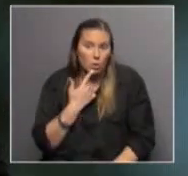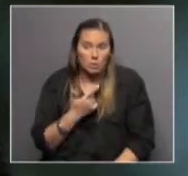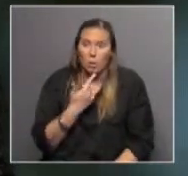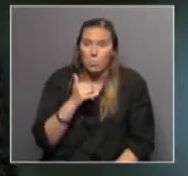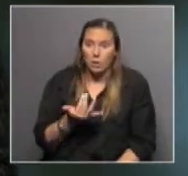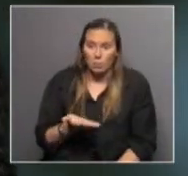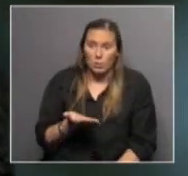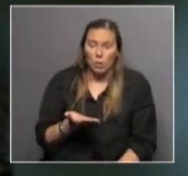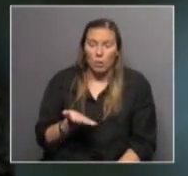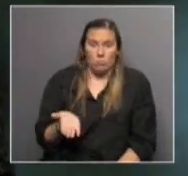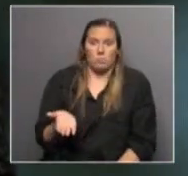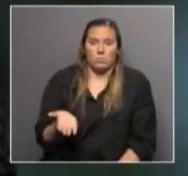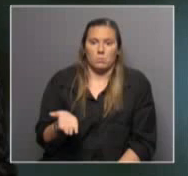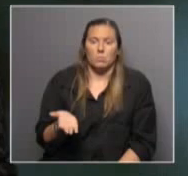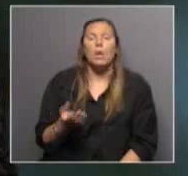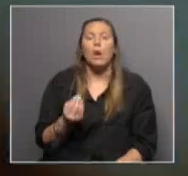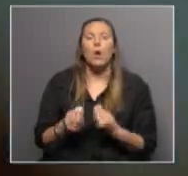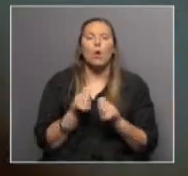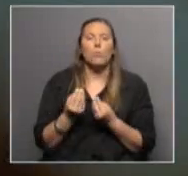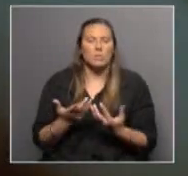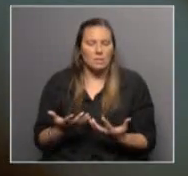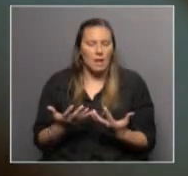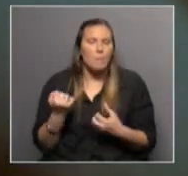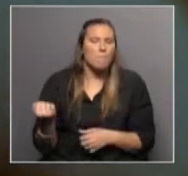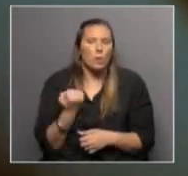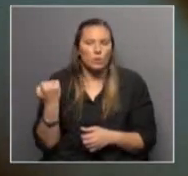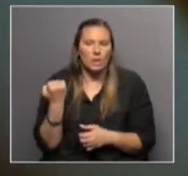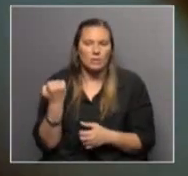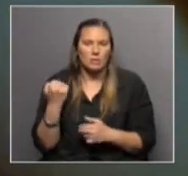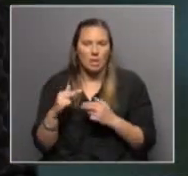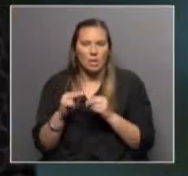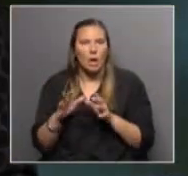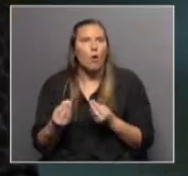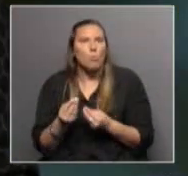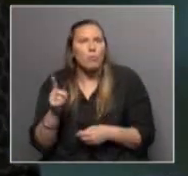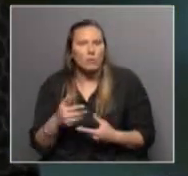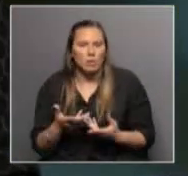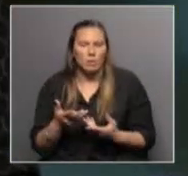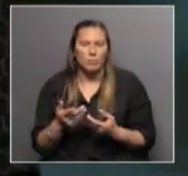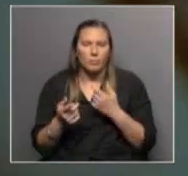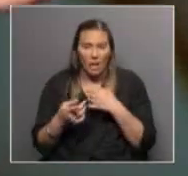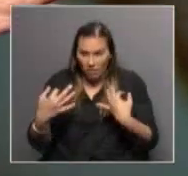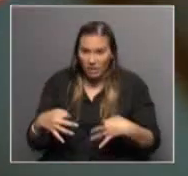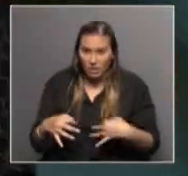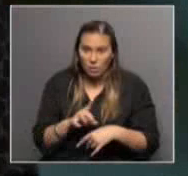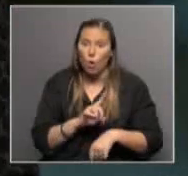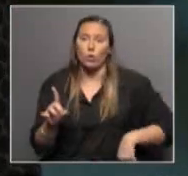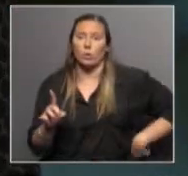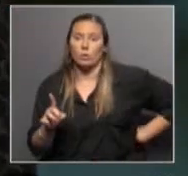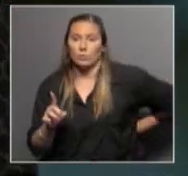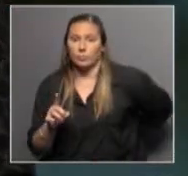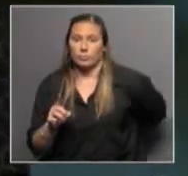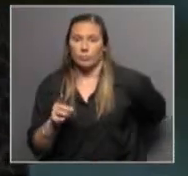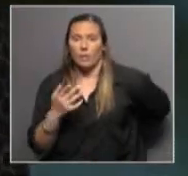cosas así como es ese peso de la red social que logra eso a veces lo vemos ahora es real o no es